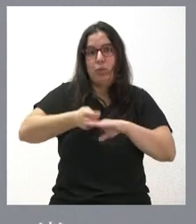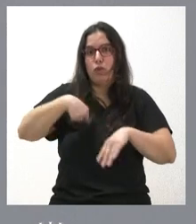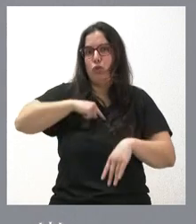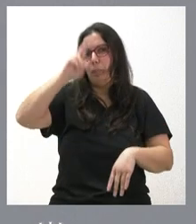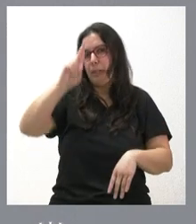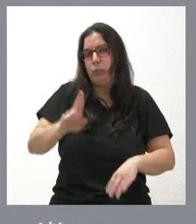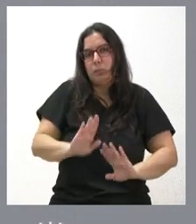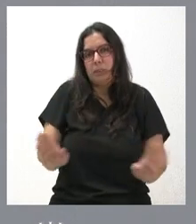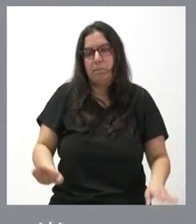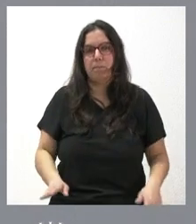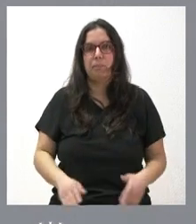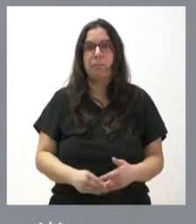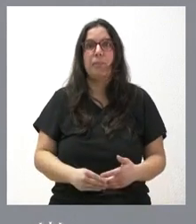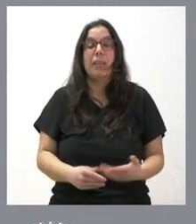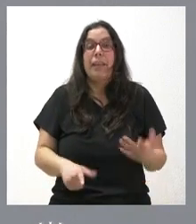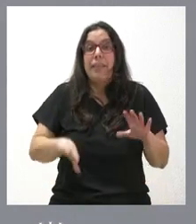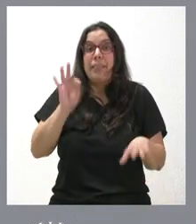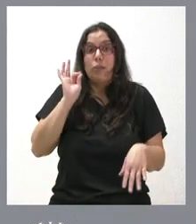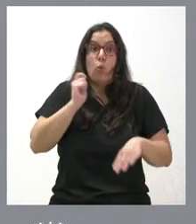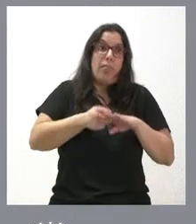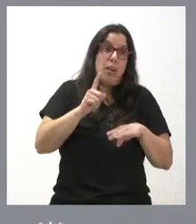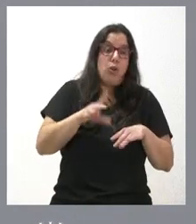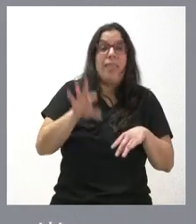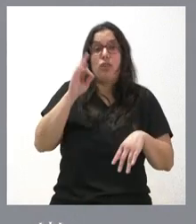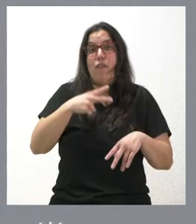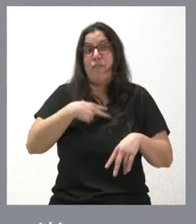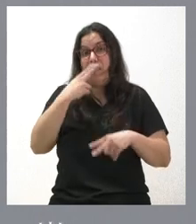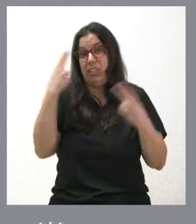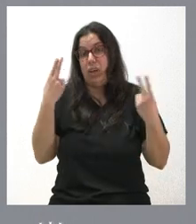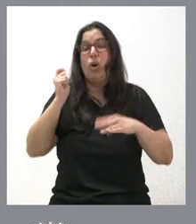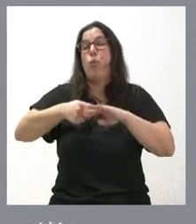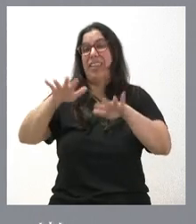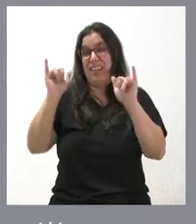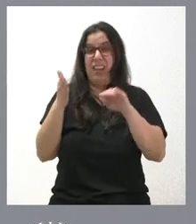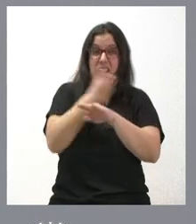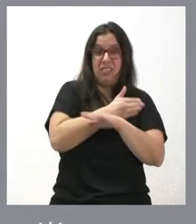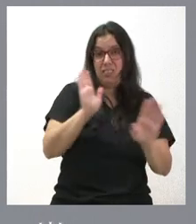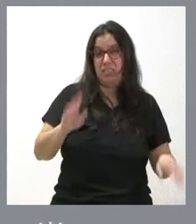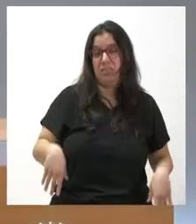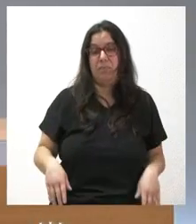respetarla no no decisión judicial decisión Del fiscal o sea ni siquiera ha sido el juez el que ha tenido que